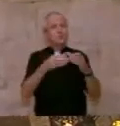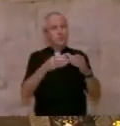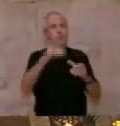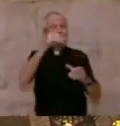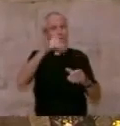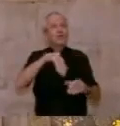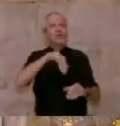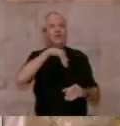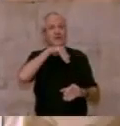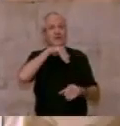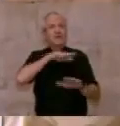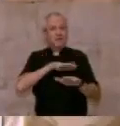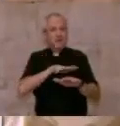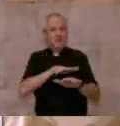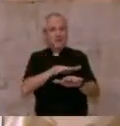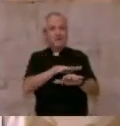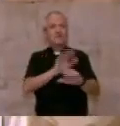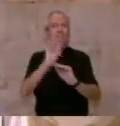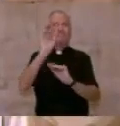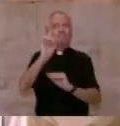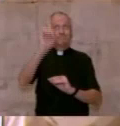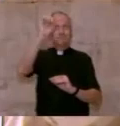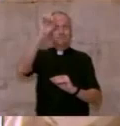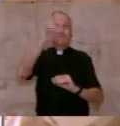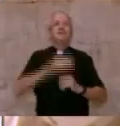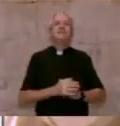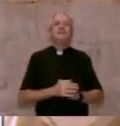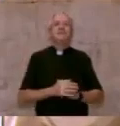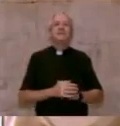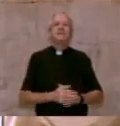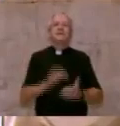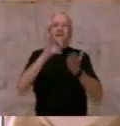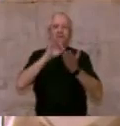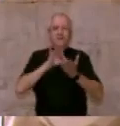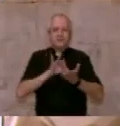pueblo y ovejas de su rebaño.